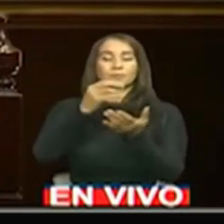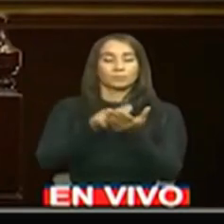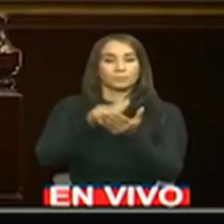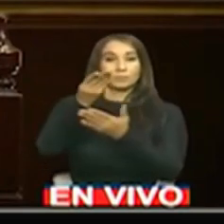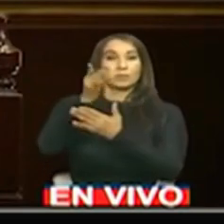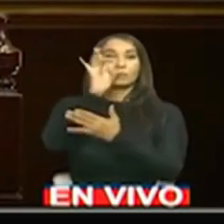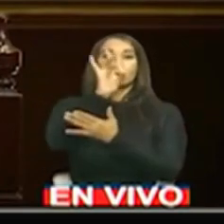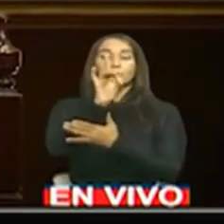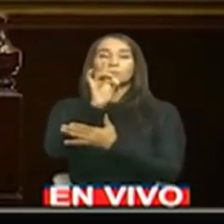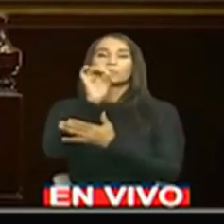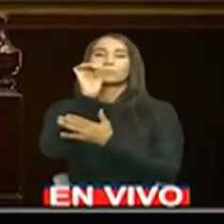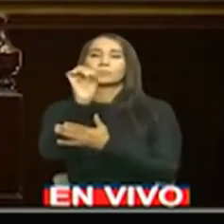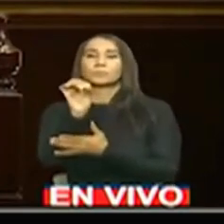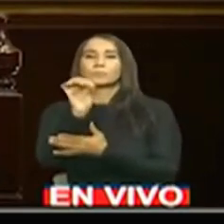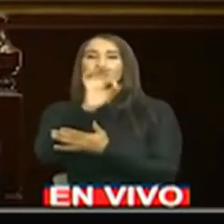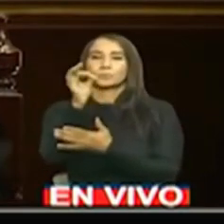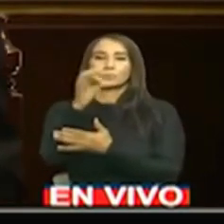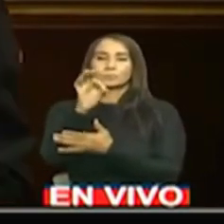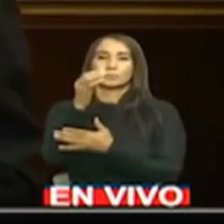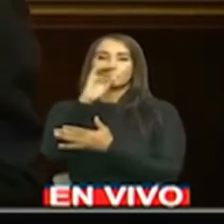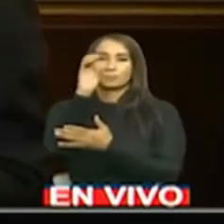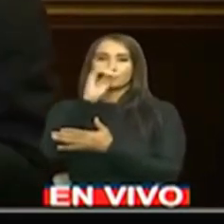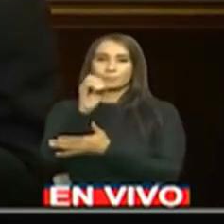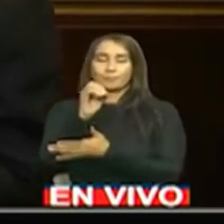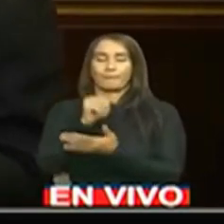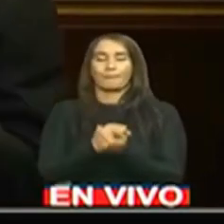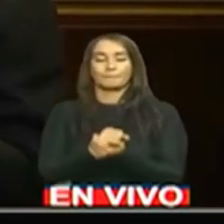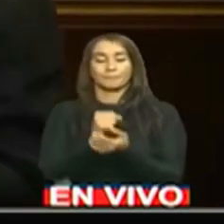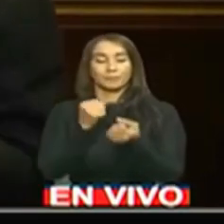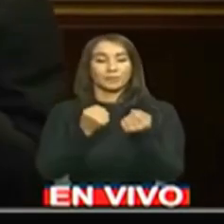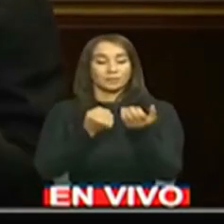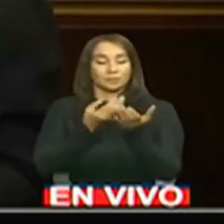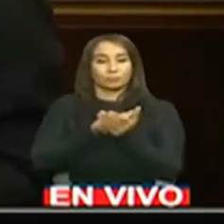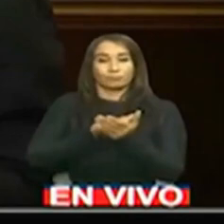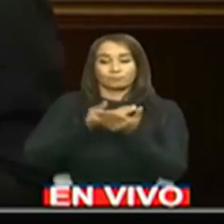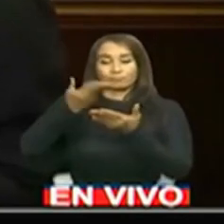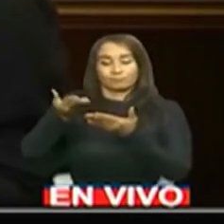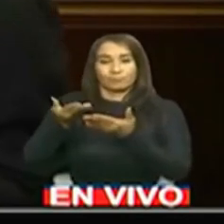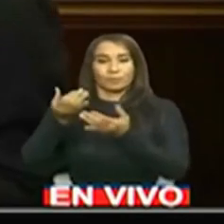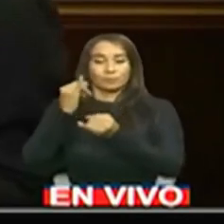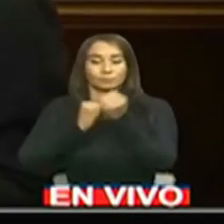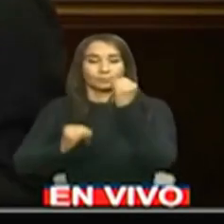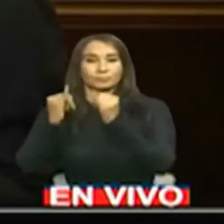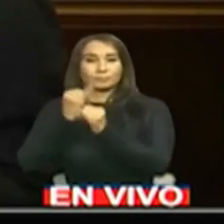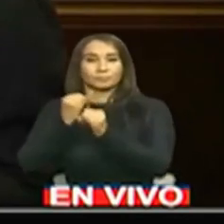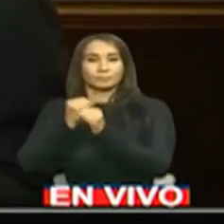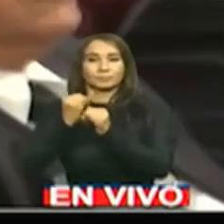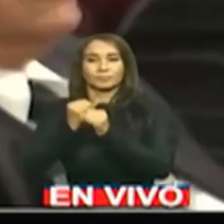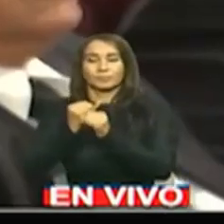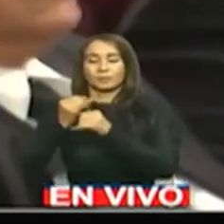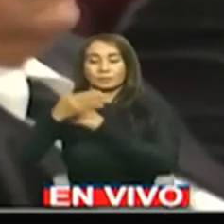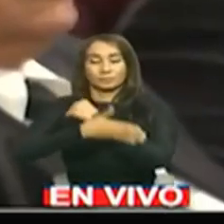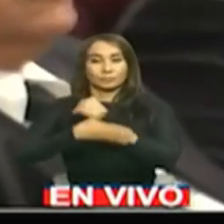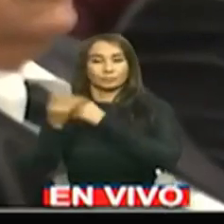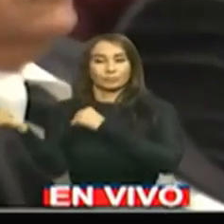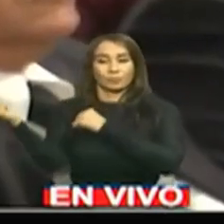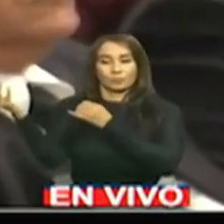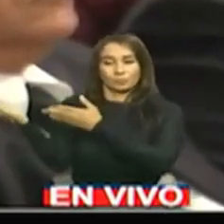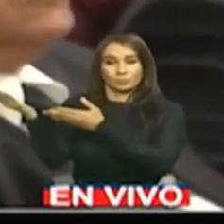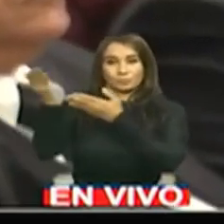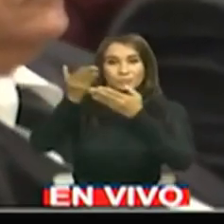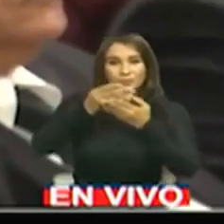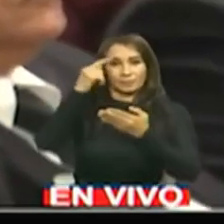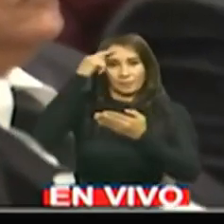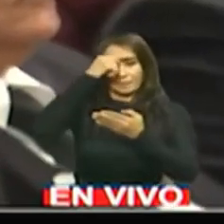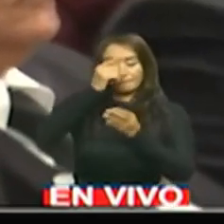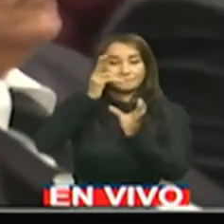8.5%, influenciada sobre todo por el aumento en los precios internacionales de las materias primas, principalmente del